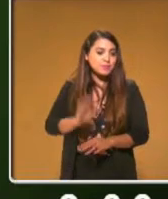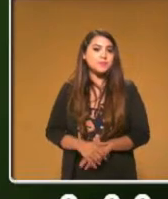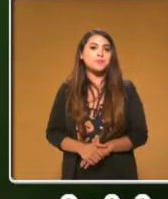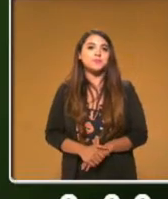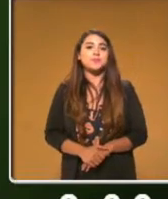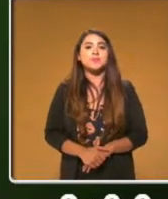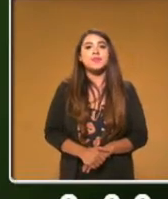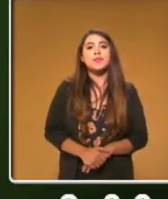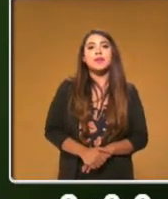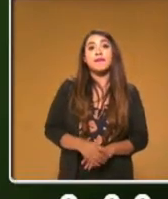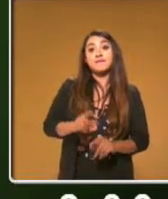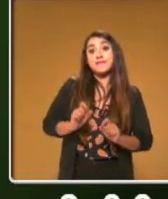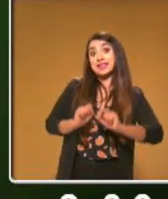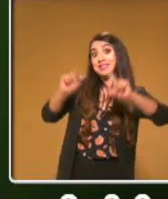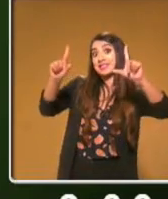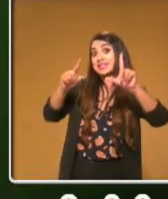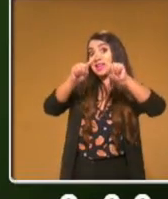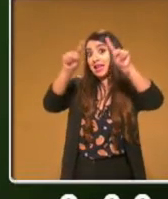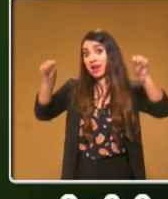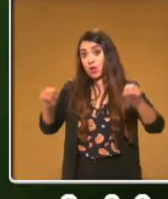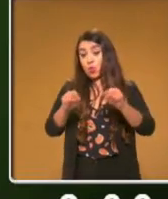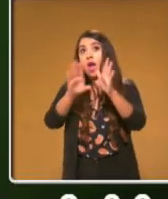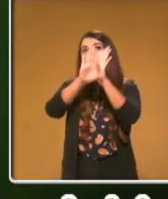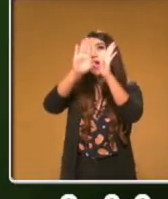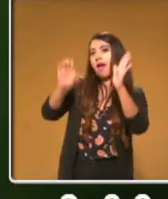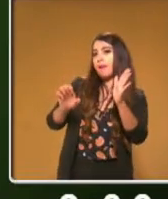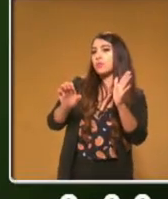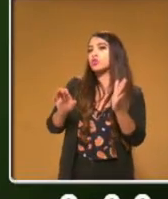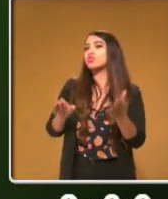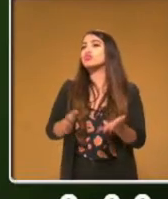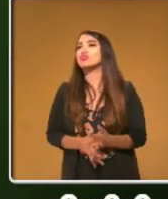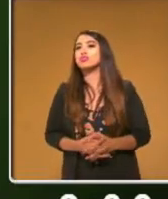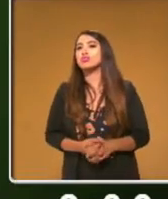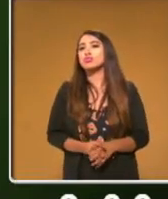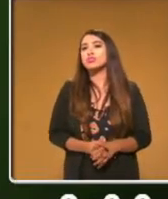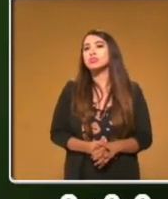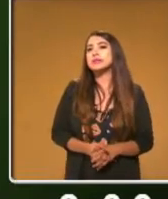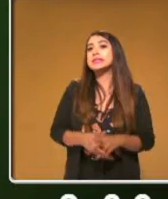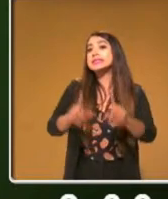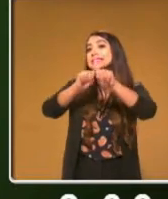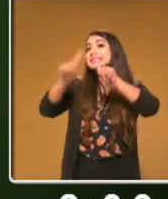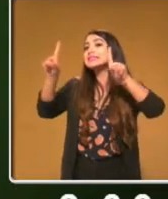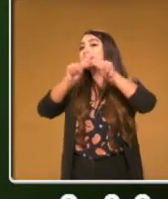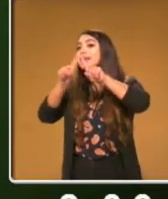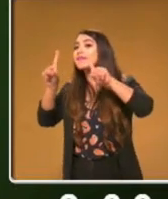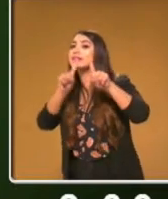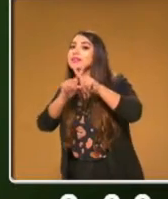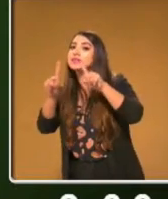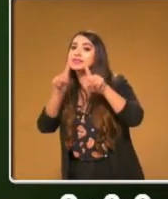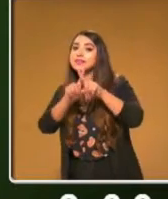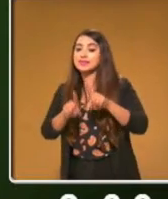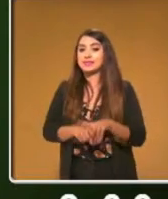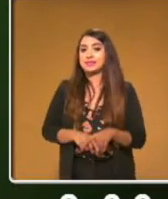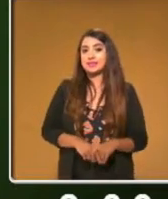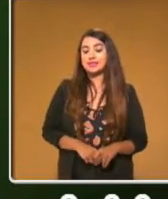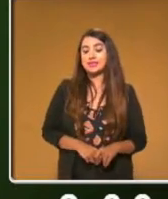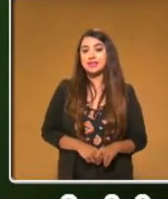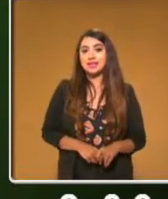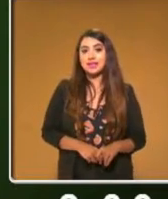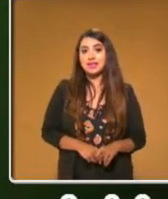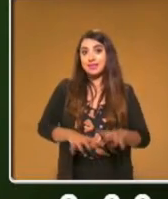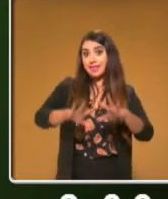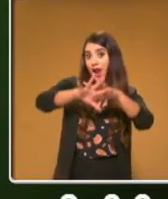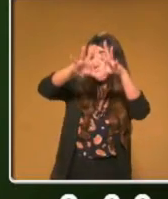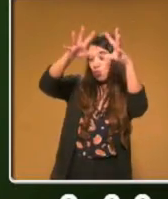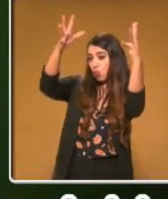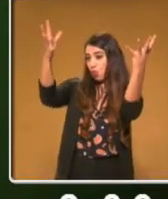En este pequeño cuadro les muestro ejemplos de cómo nuestra diversidad lingüística a través del mundo